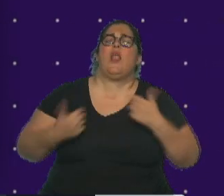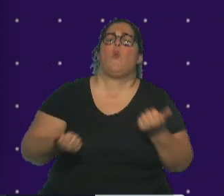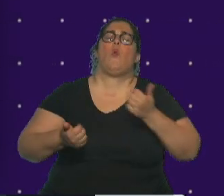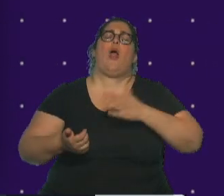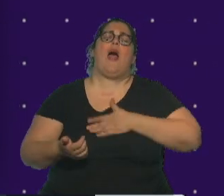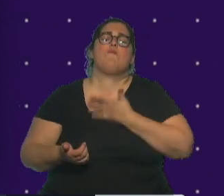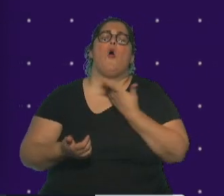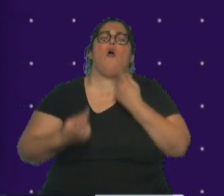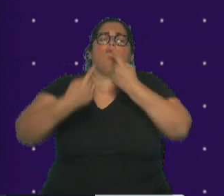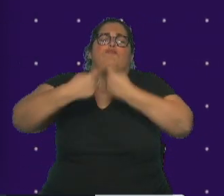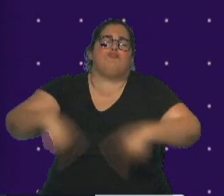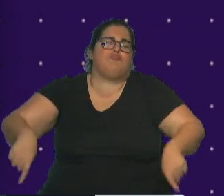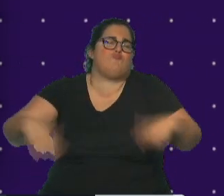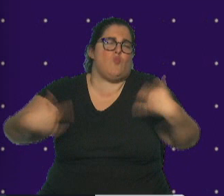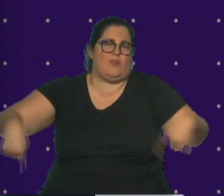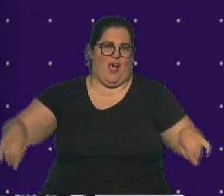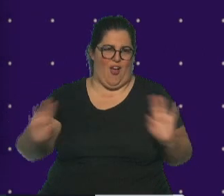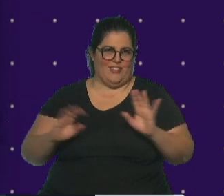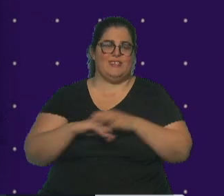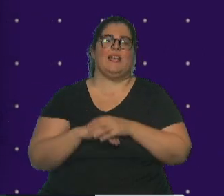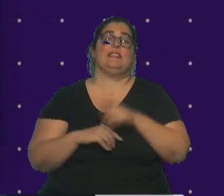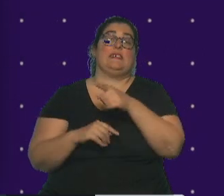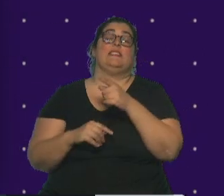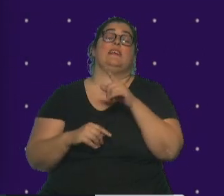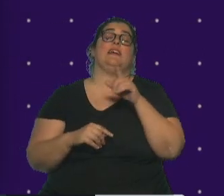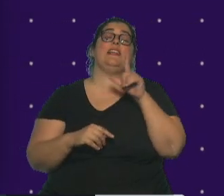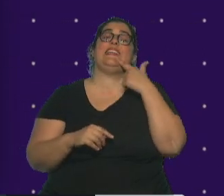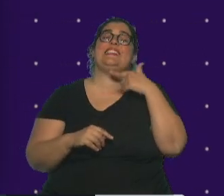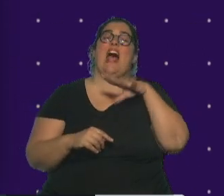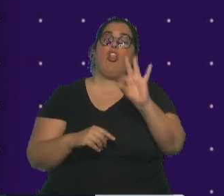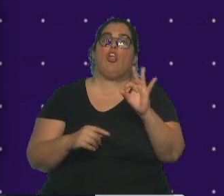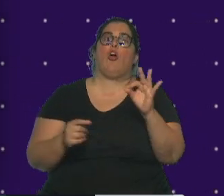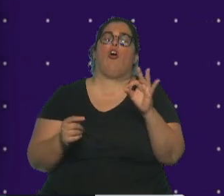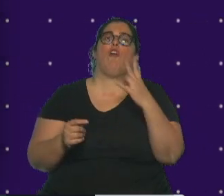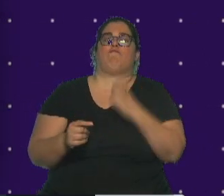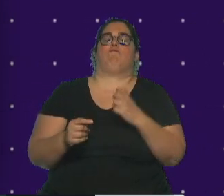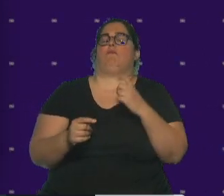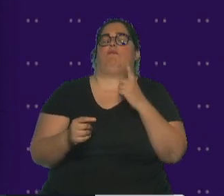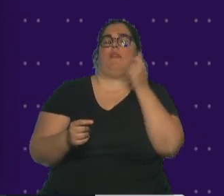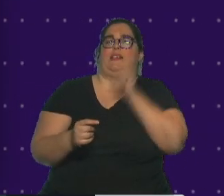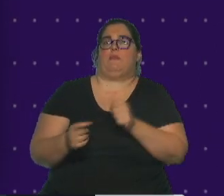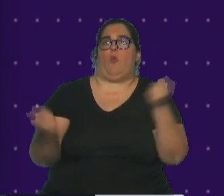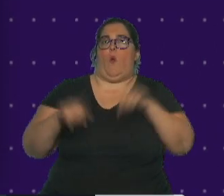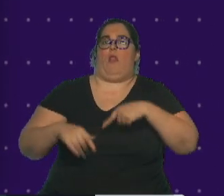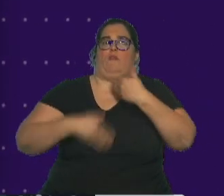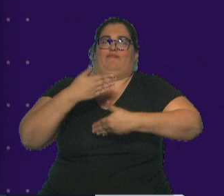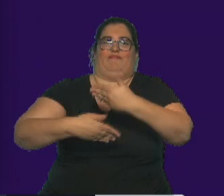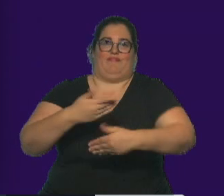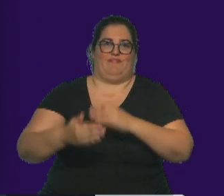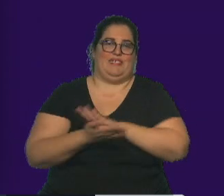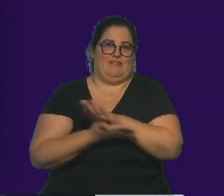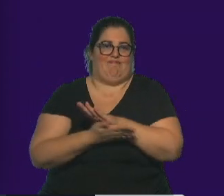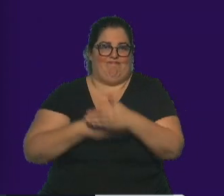y abundancia. Se está recuperando Lisandro De la de lesión. una lesión importante.